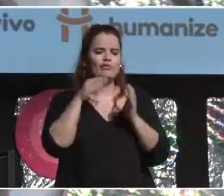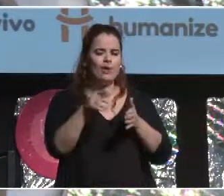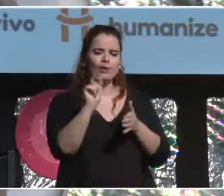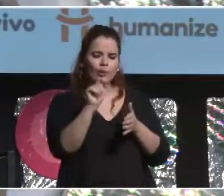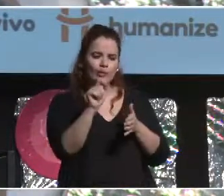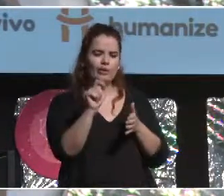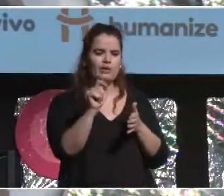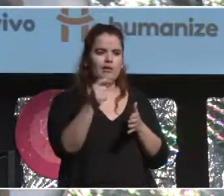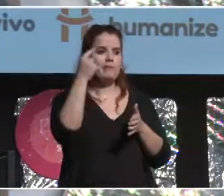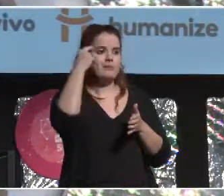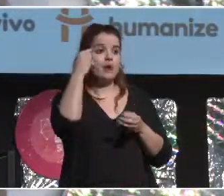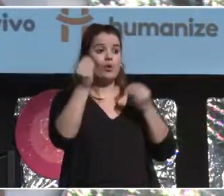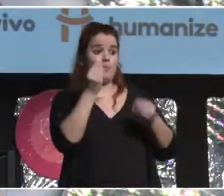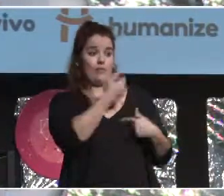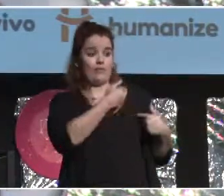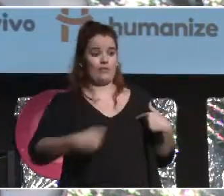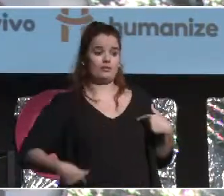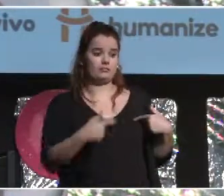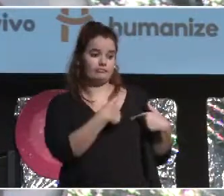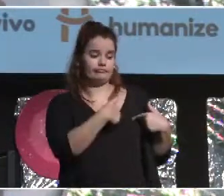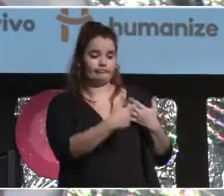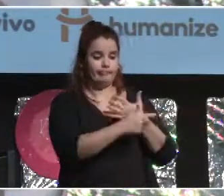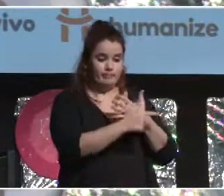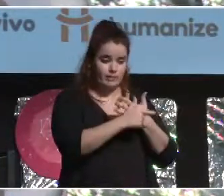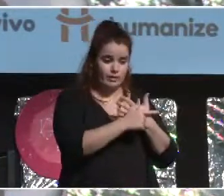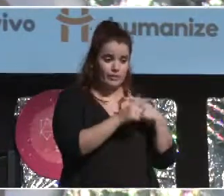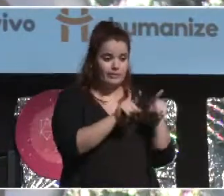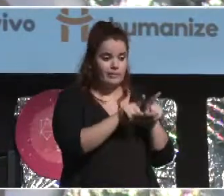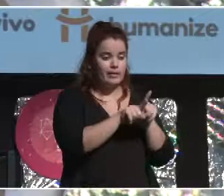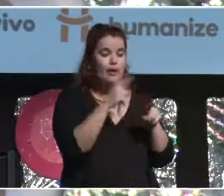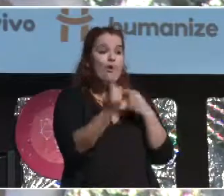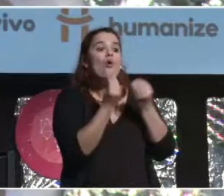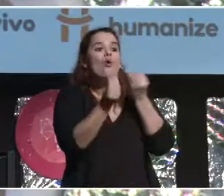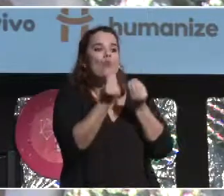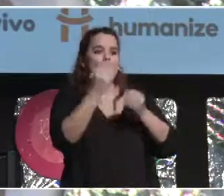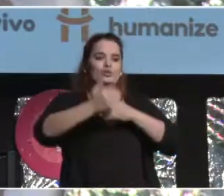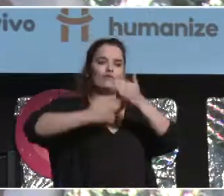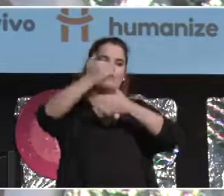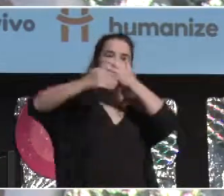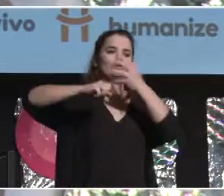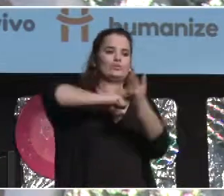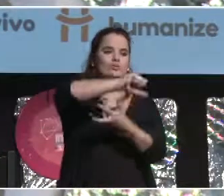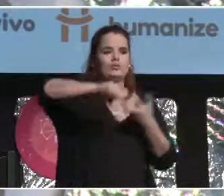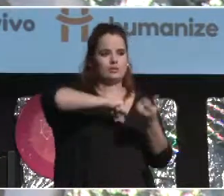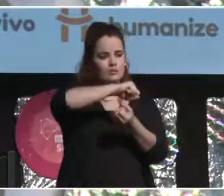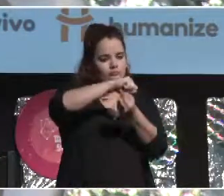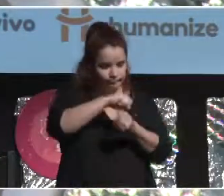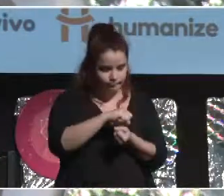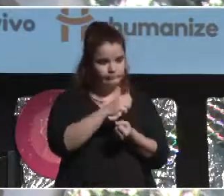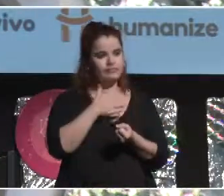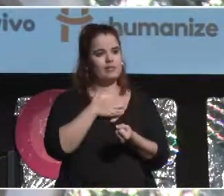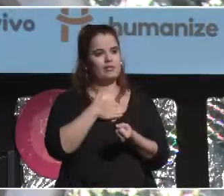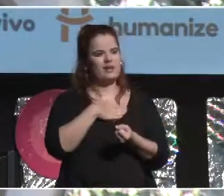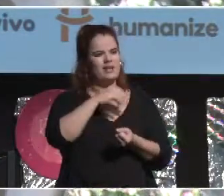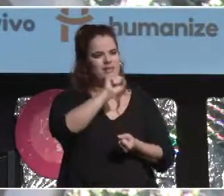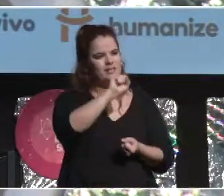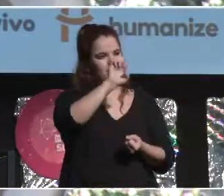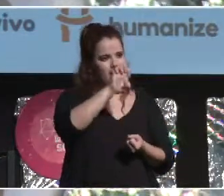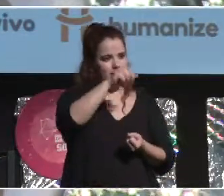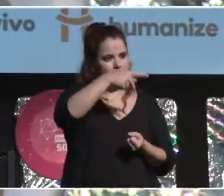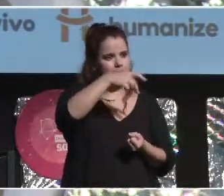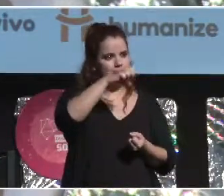de gobernanza de qué es lo que está pasando a nivel de los Objetivos de Desarrollo Sostenible. El CPI fue fundado hace más o menos 17